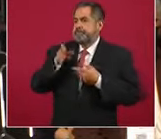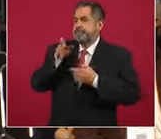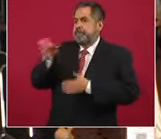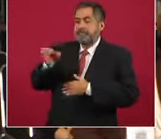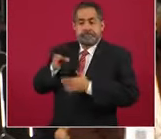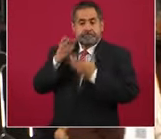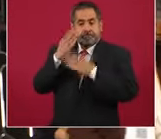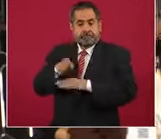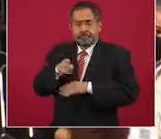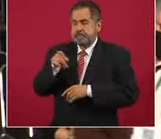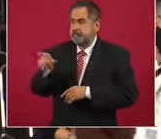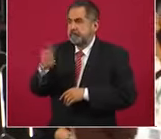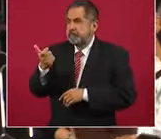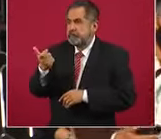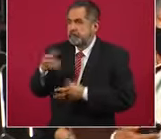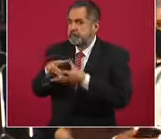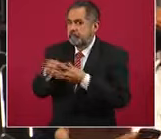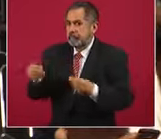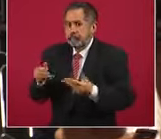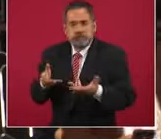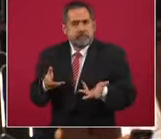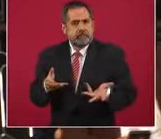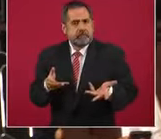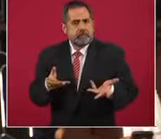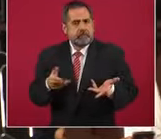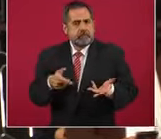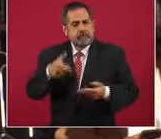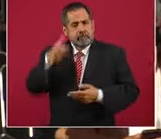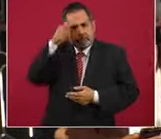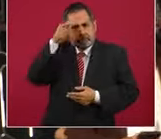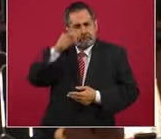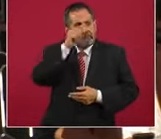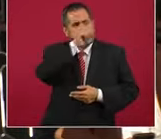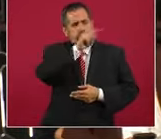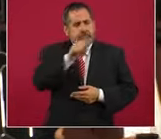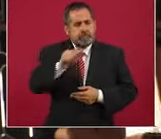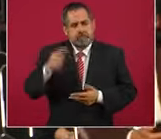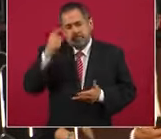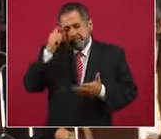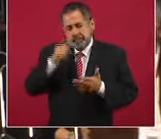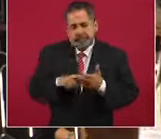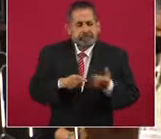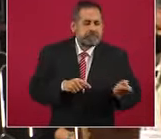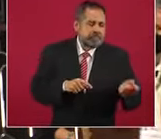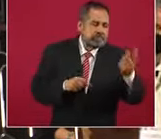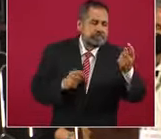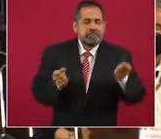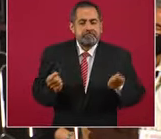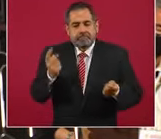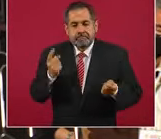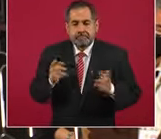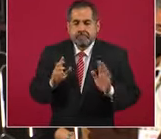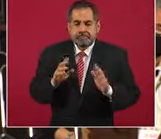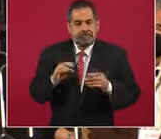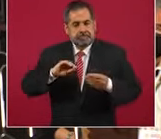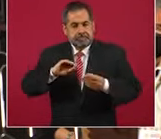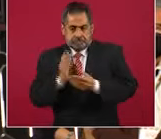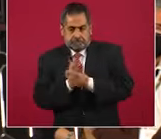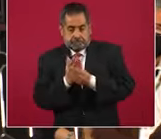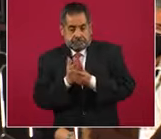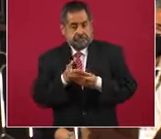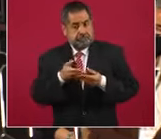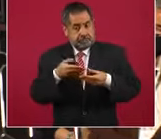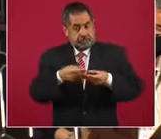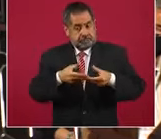situación que he encontrado en diversos estados del país. Al principio pensé que eran casos aislados. Le puedo documentar que no son